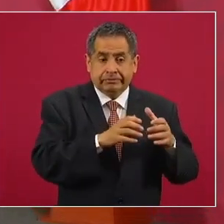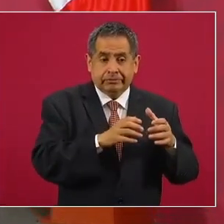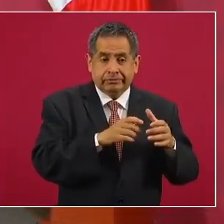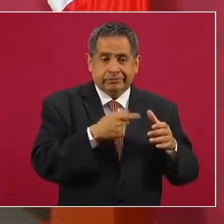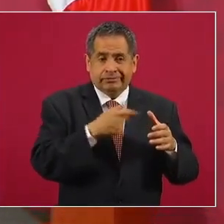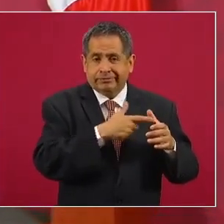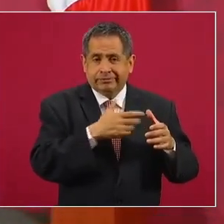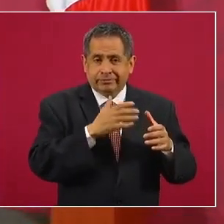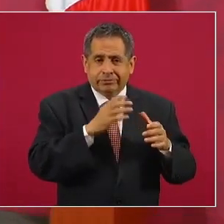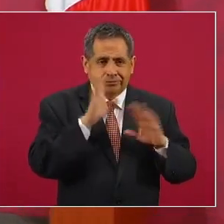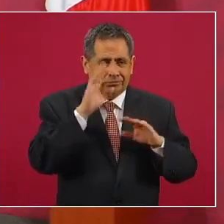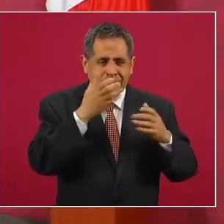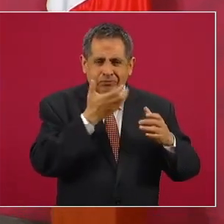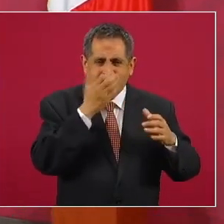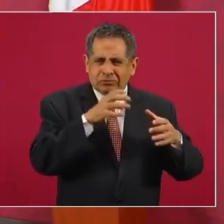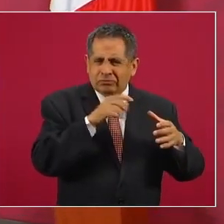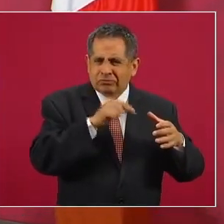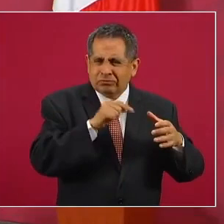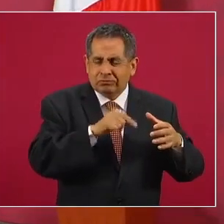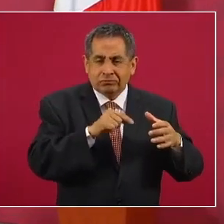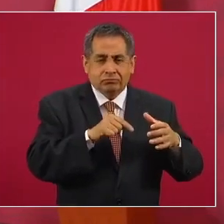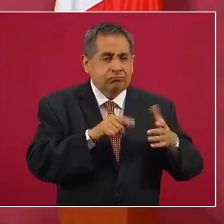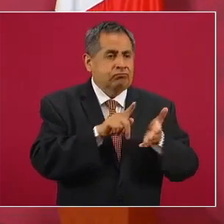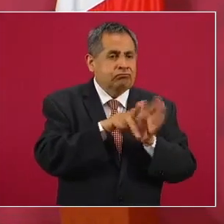de los porfiristas